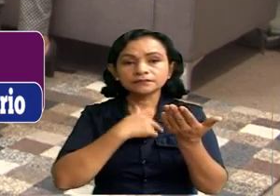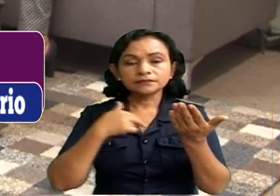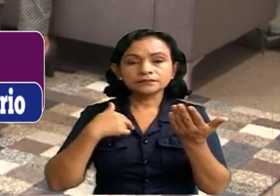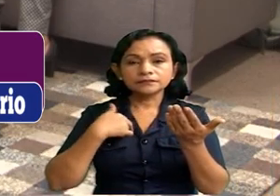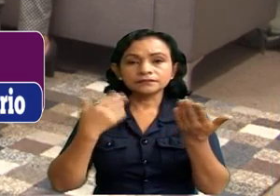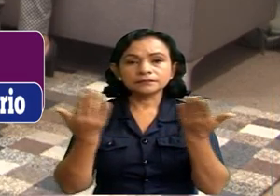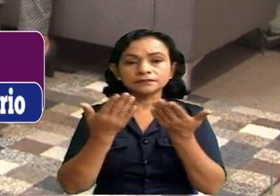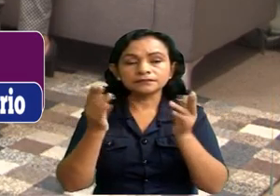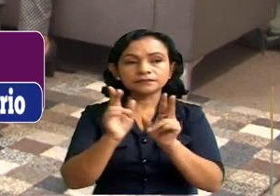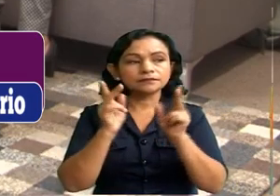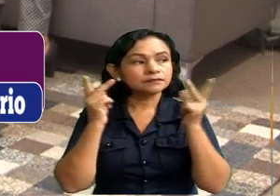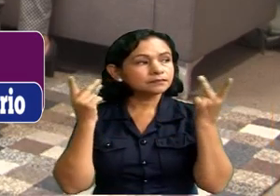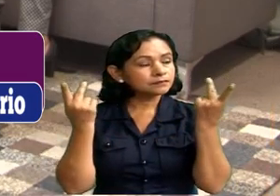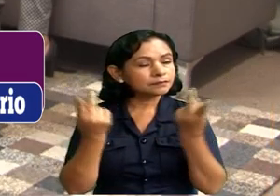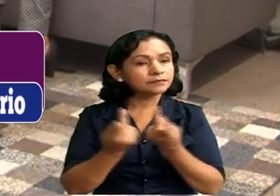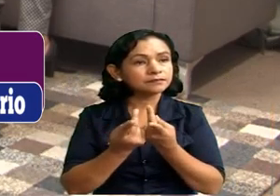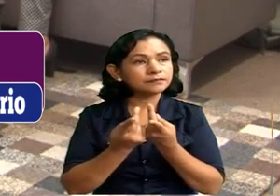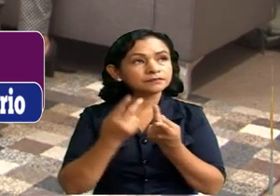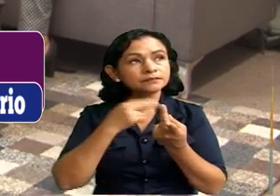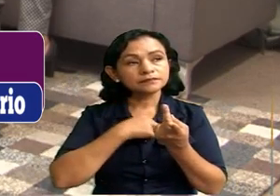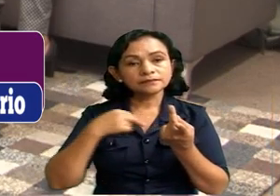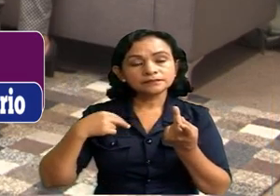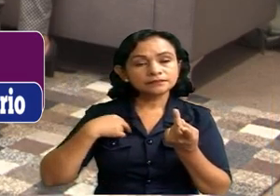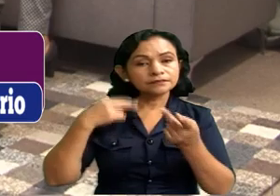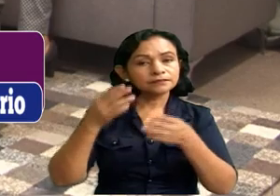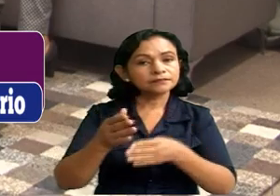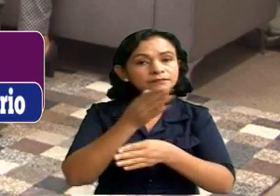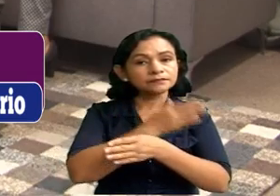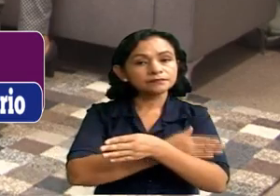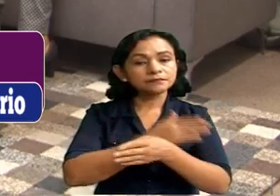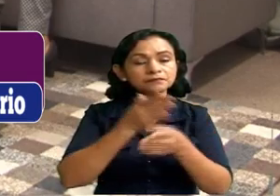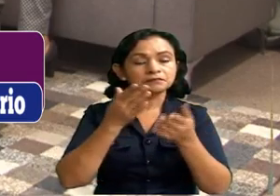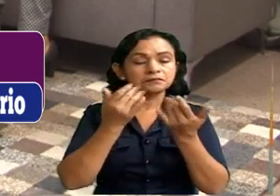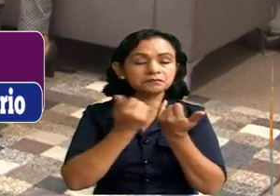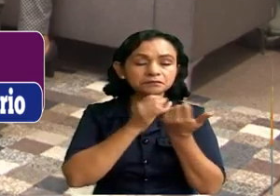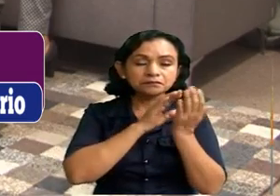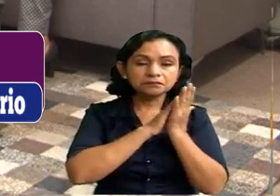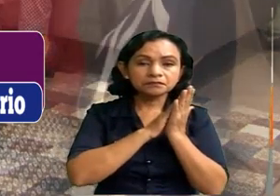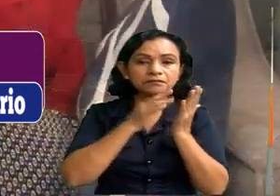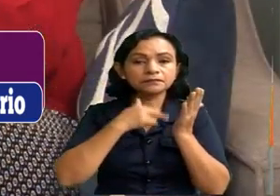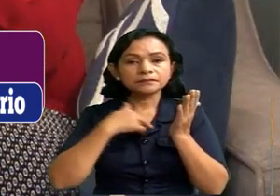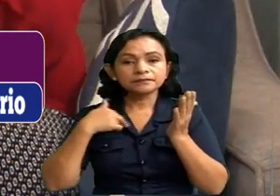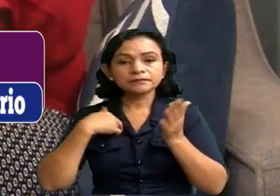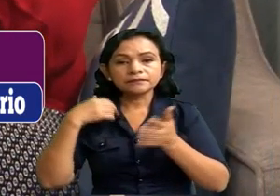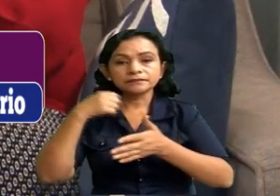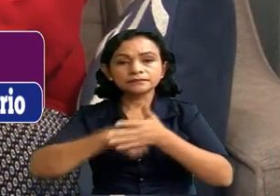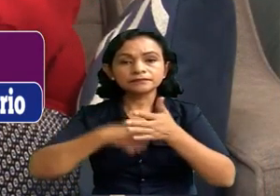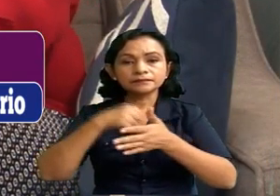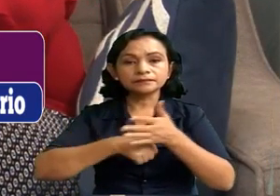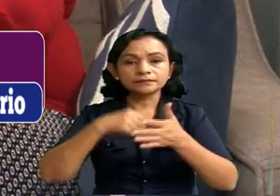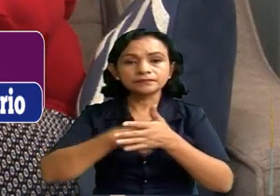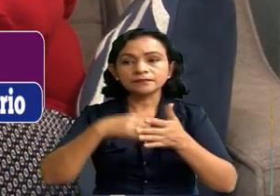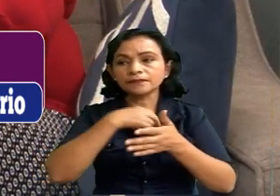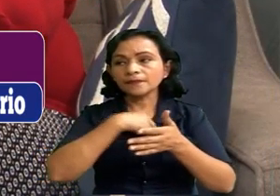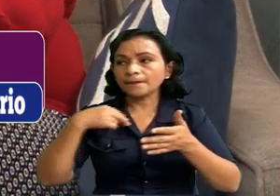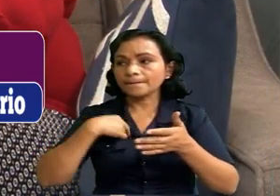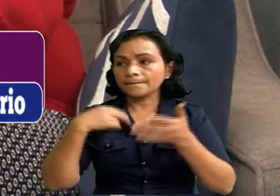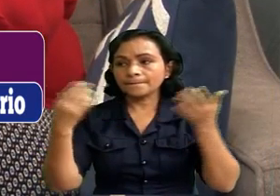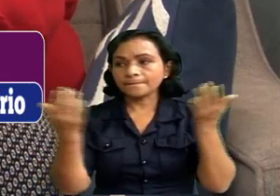de un pueblo que estaba prácticamente adormecido por las mismas luchas que se venían librando contra